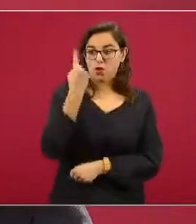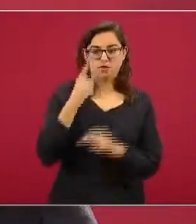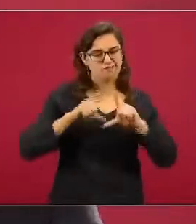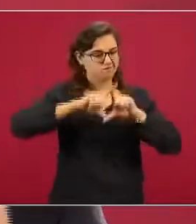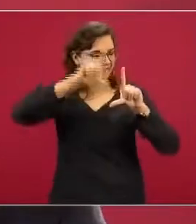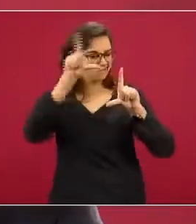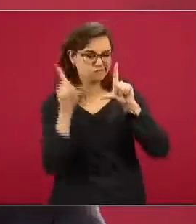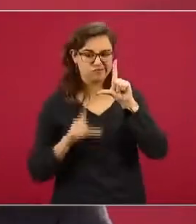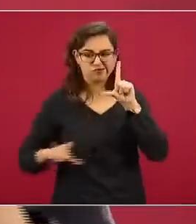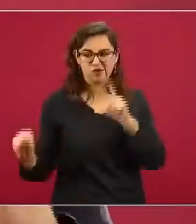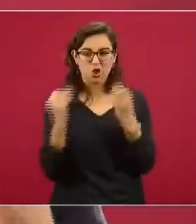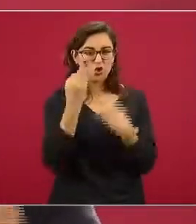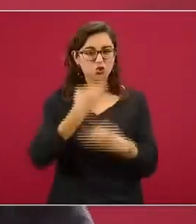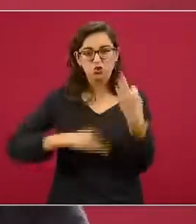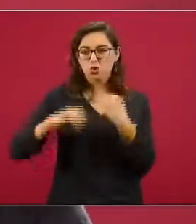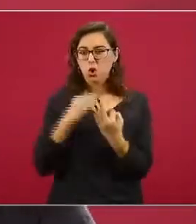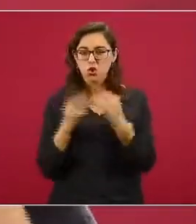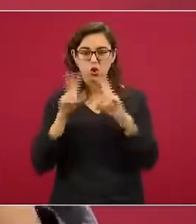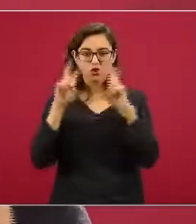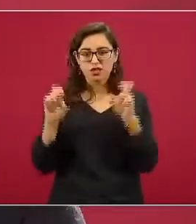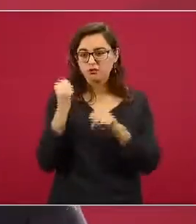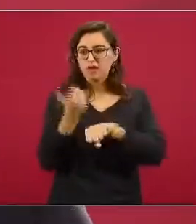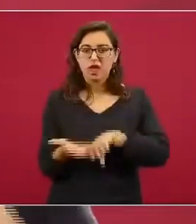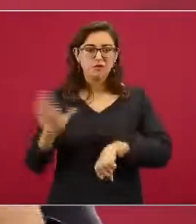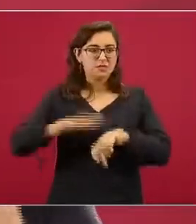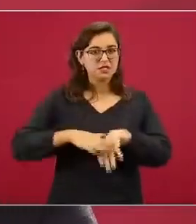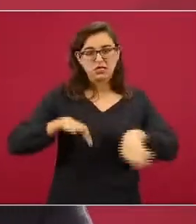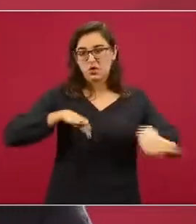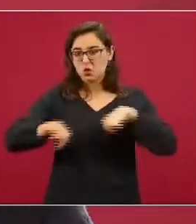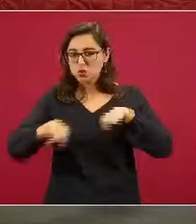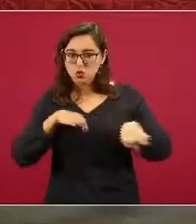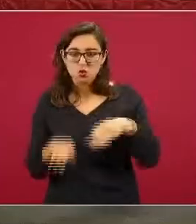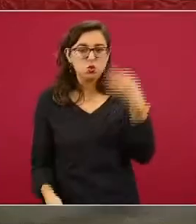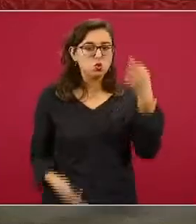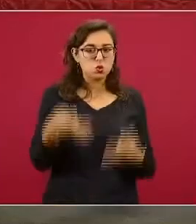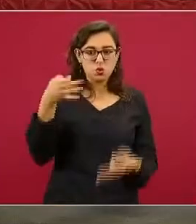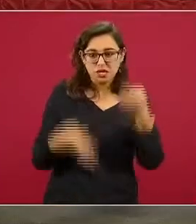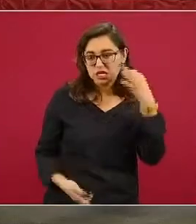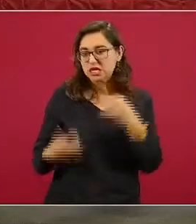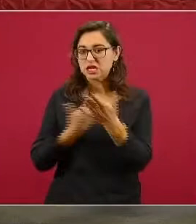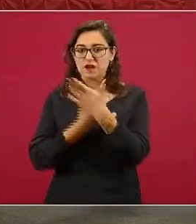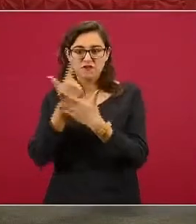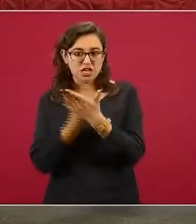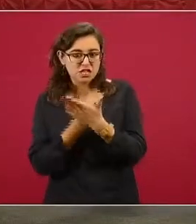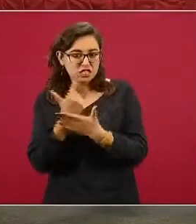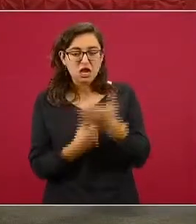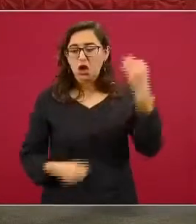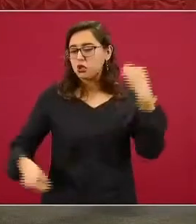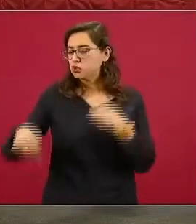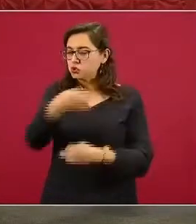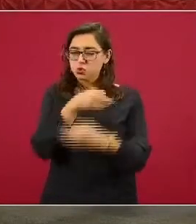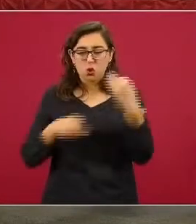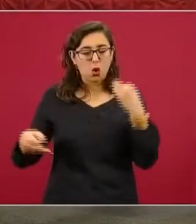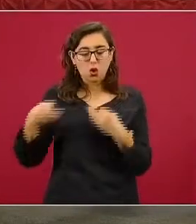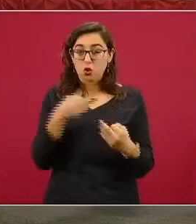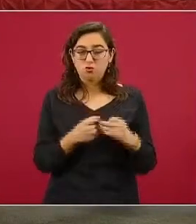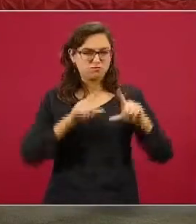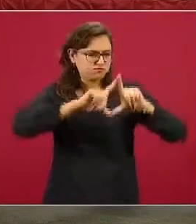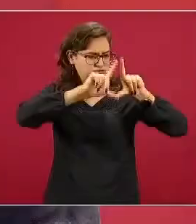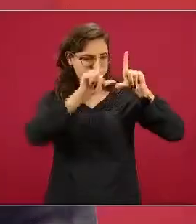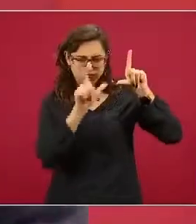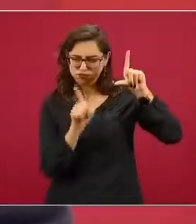salud, administrativa, laboral, jurídica, operativa, financiera, que se tomaba en cada